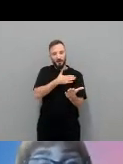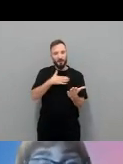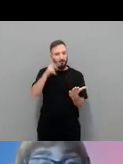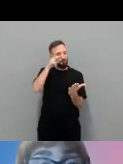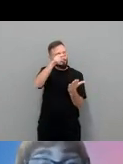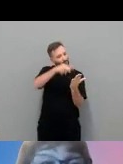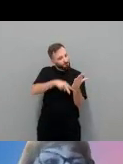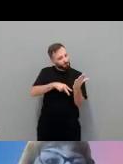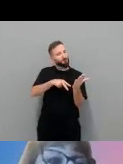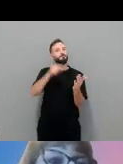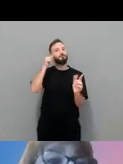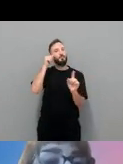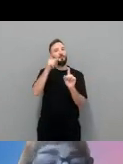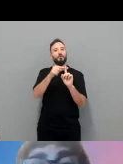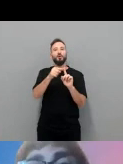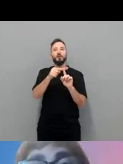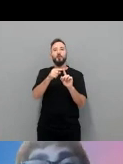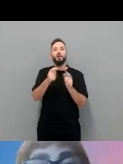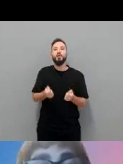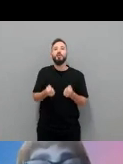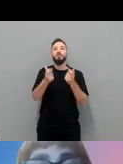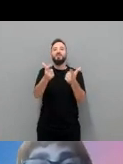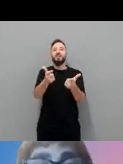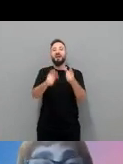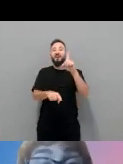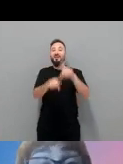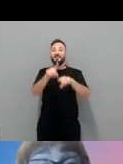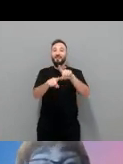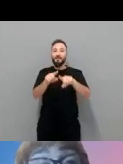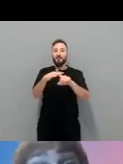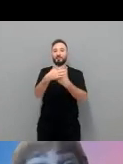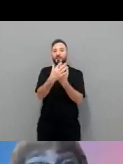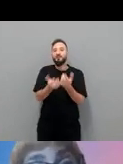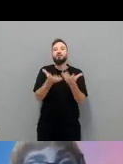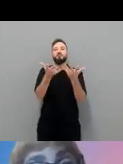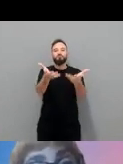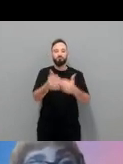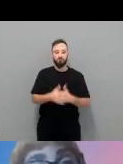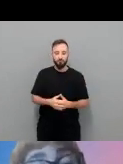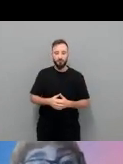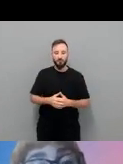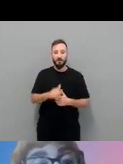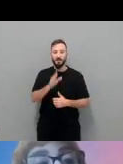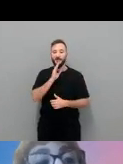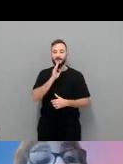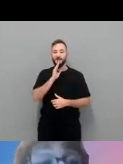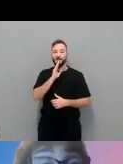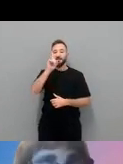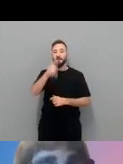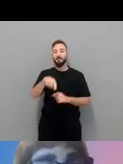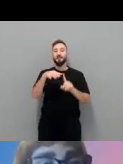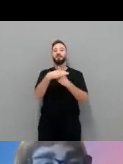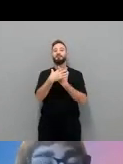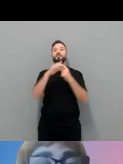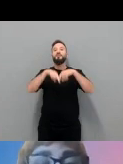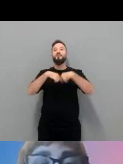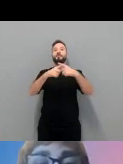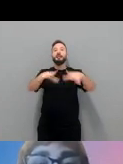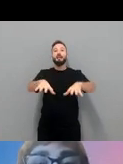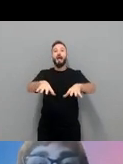para conceder en base a esta cuestión. Os decía que las familias en situación de acogimiento